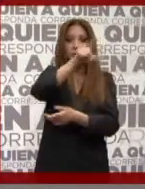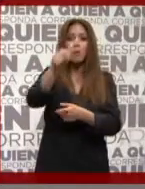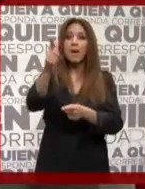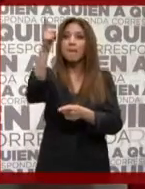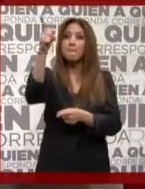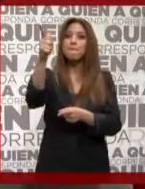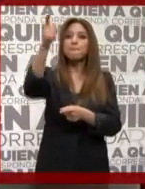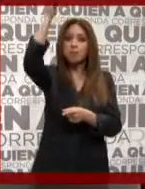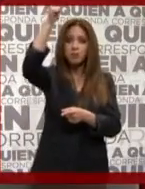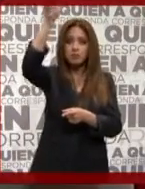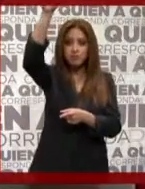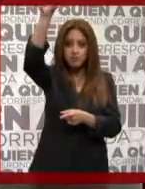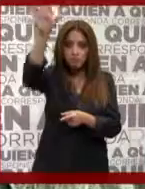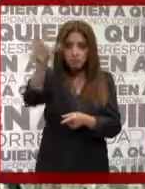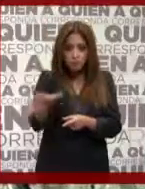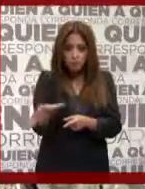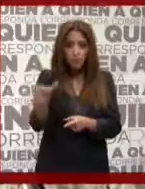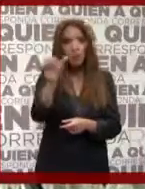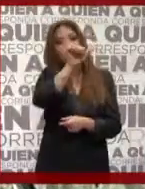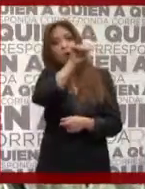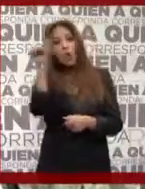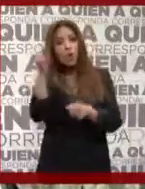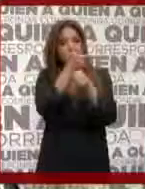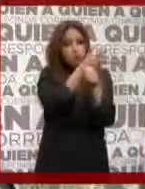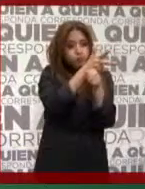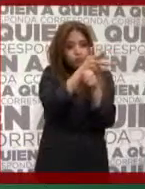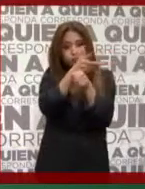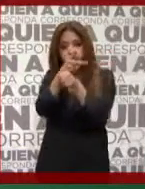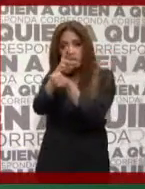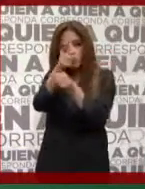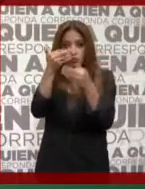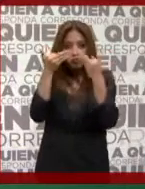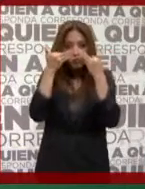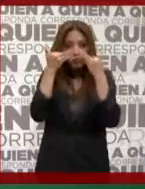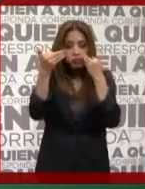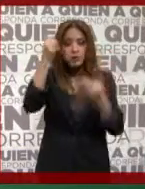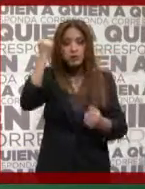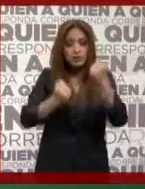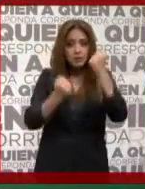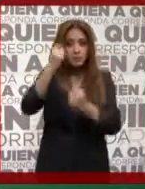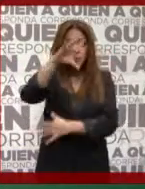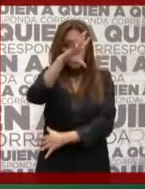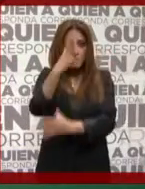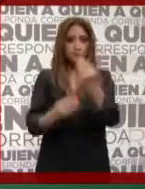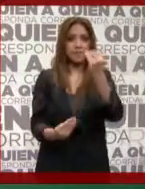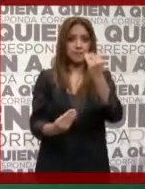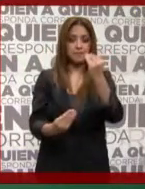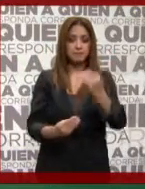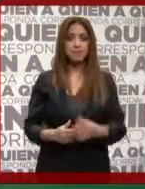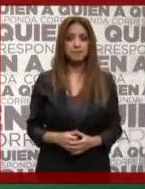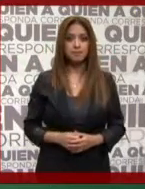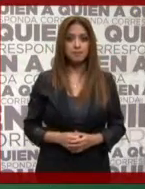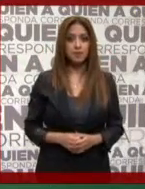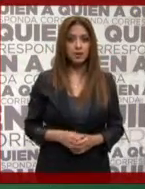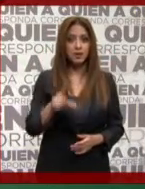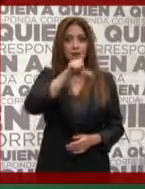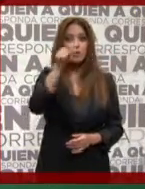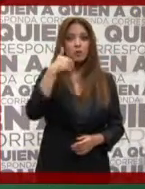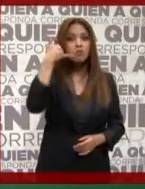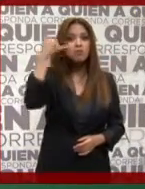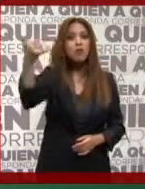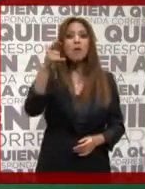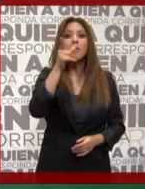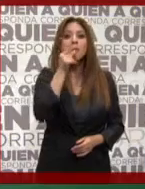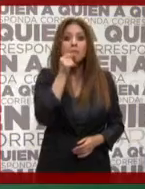pegó en un estante. Una cámara más captó cuando corren con lo robado. Se dio la llamada, el apoyo, los